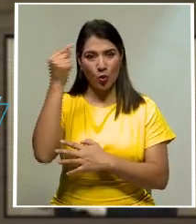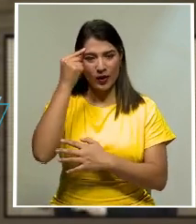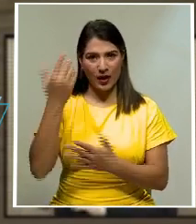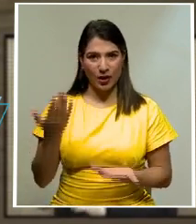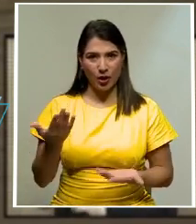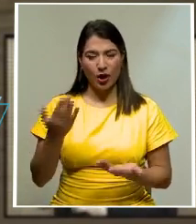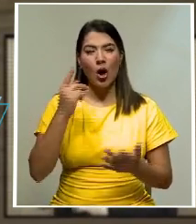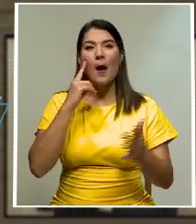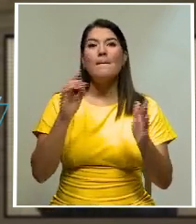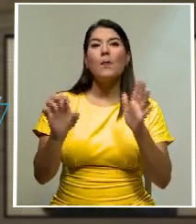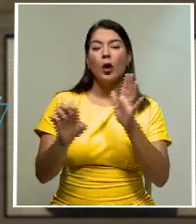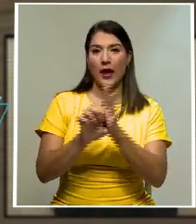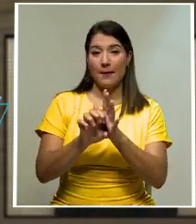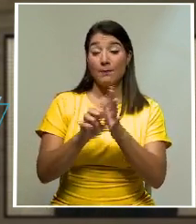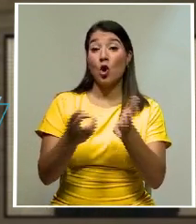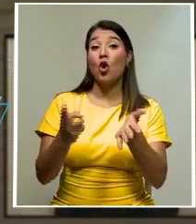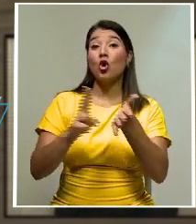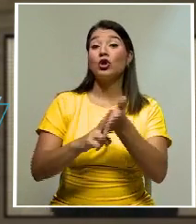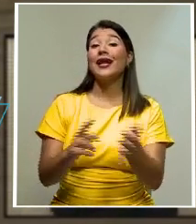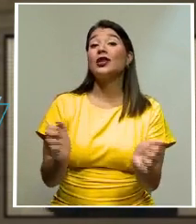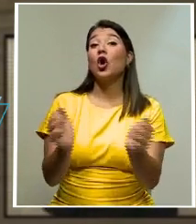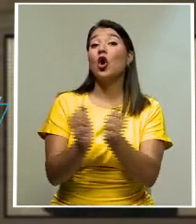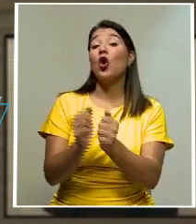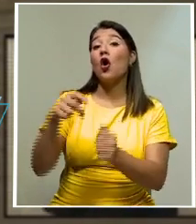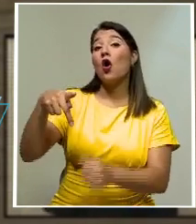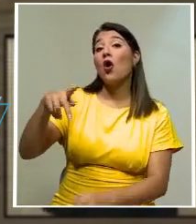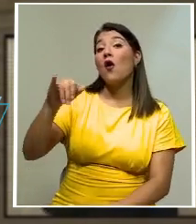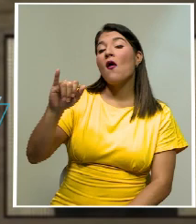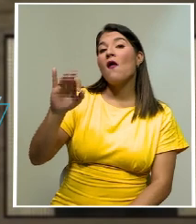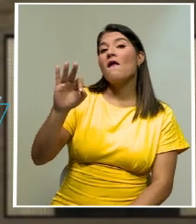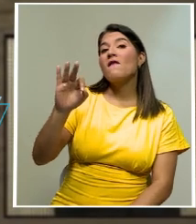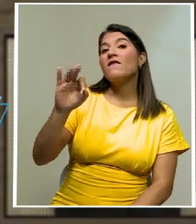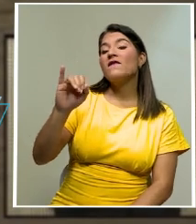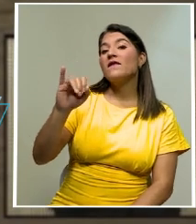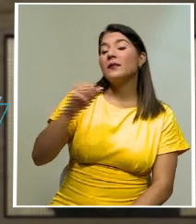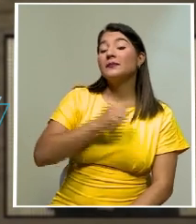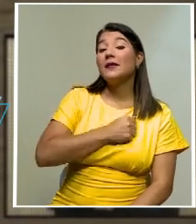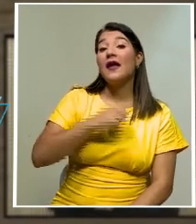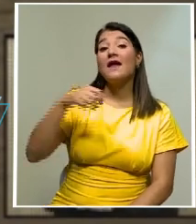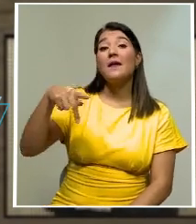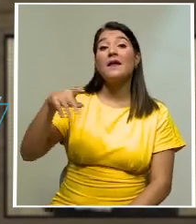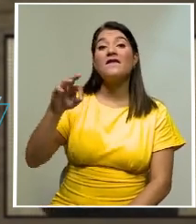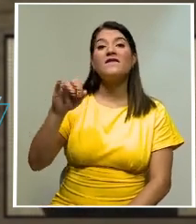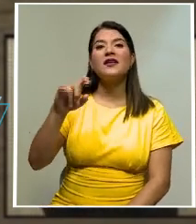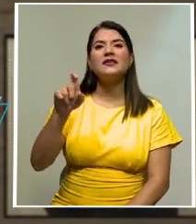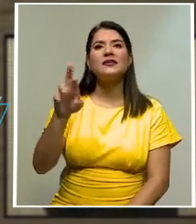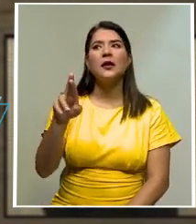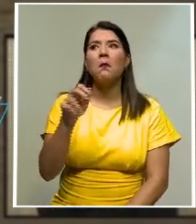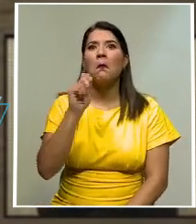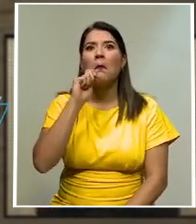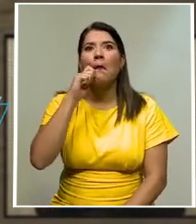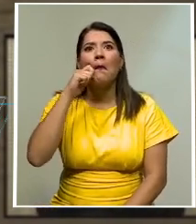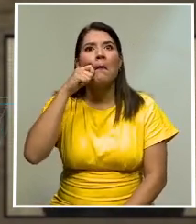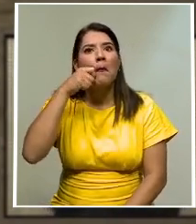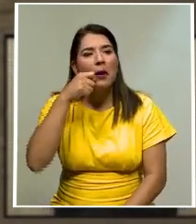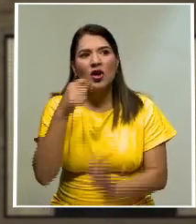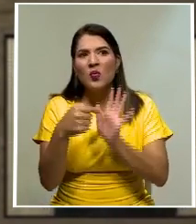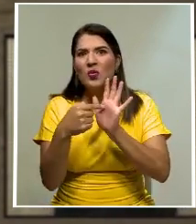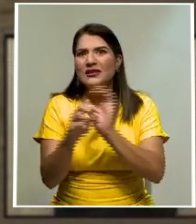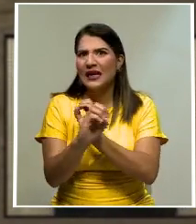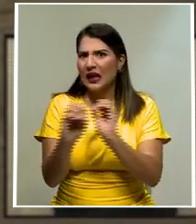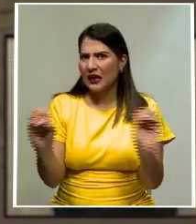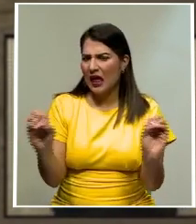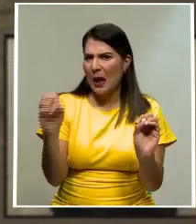ejemplo, el contrato de Pfizer es como el santo grial, ¿verdad? O sea, eso lo han ocultado como si fuera una